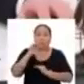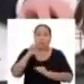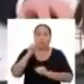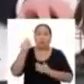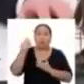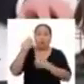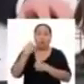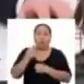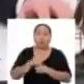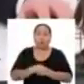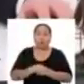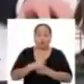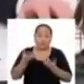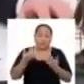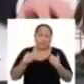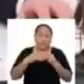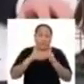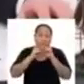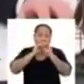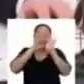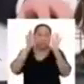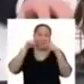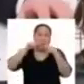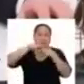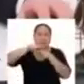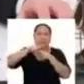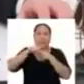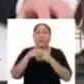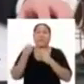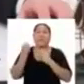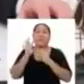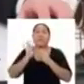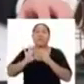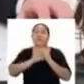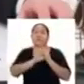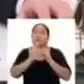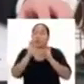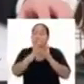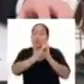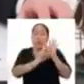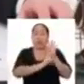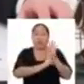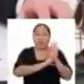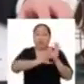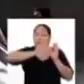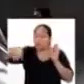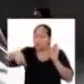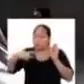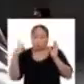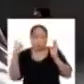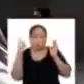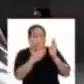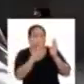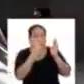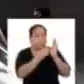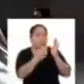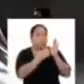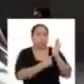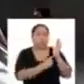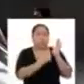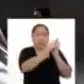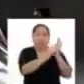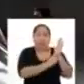ser transparentes como el agua cristalina, porque sus reglas tienen que estar a la vista de todos. Y estas